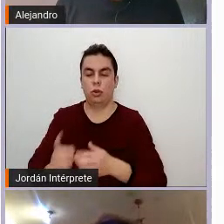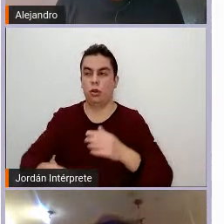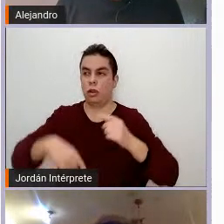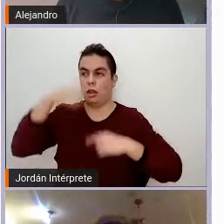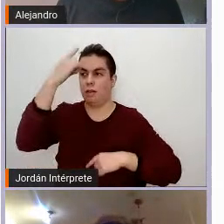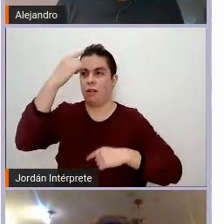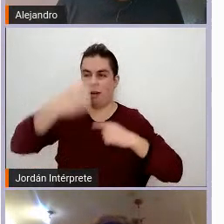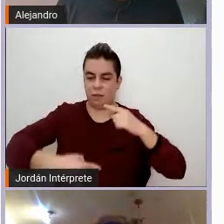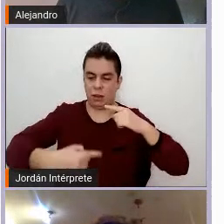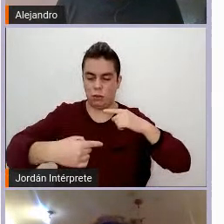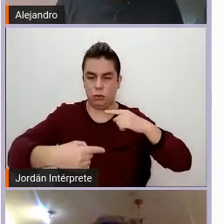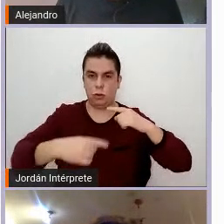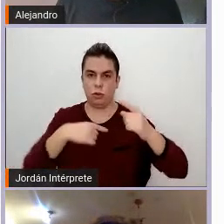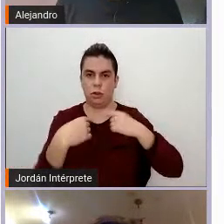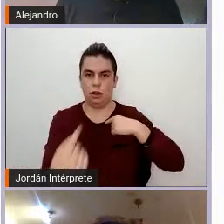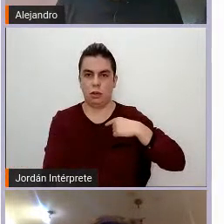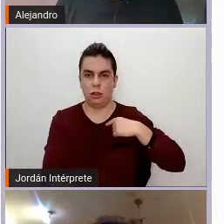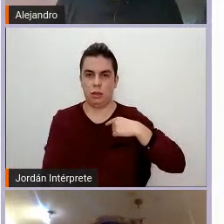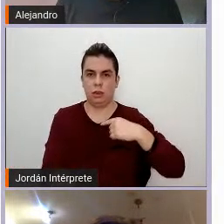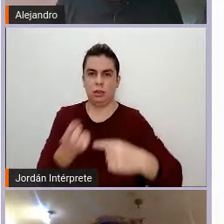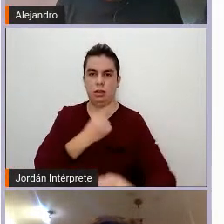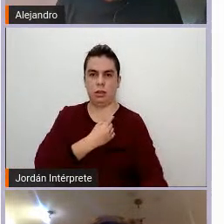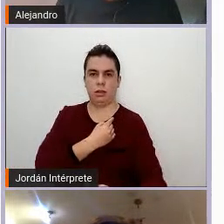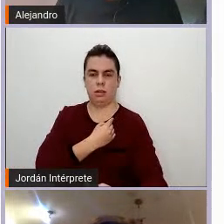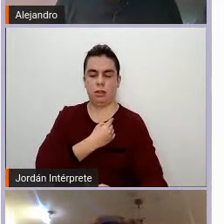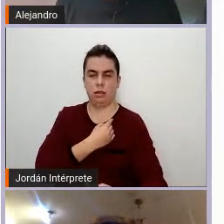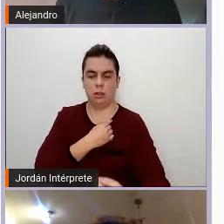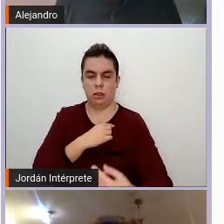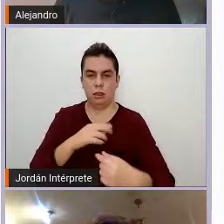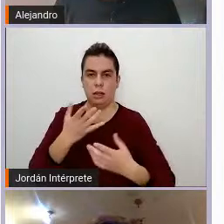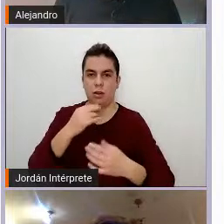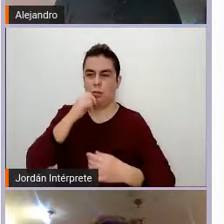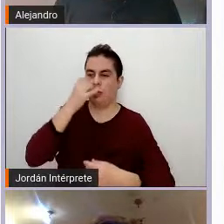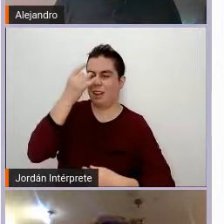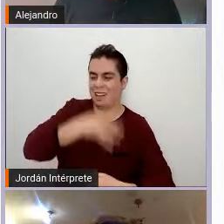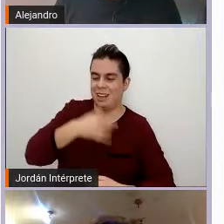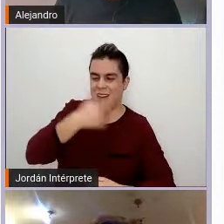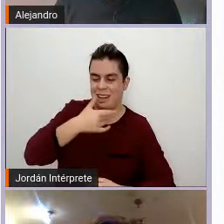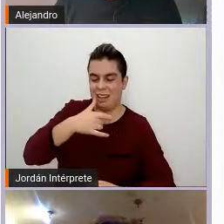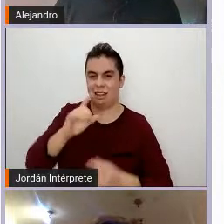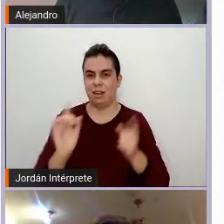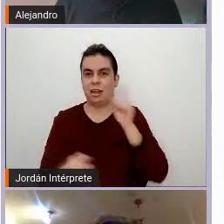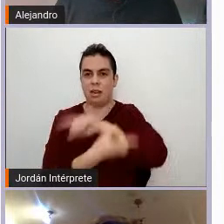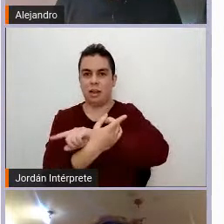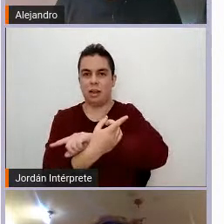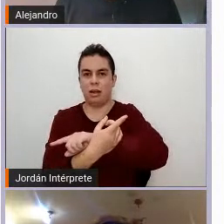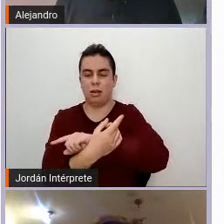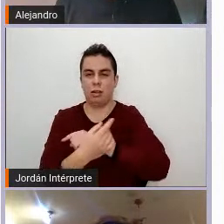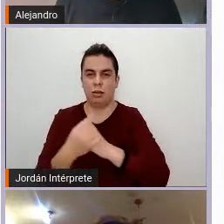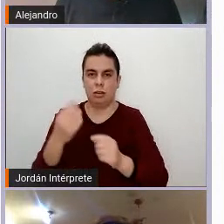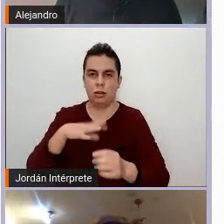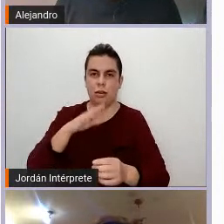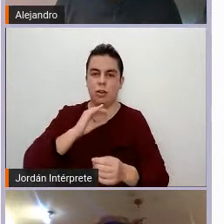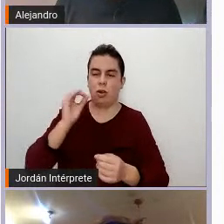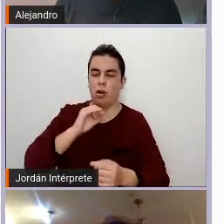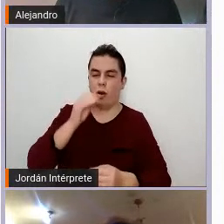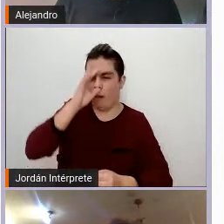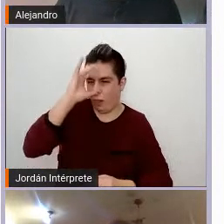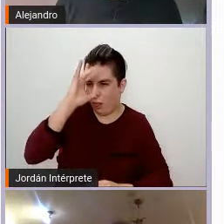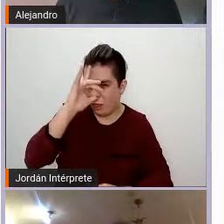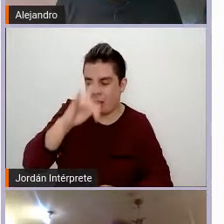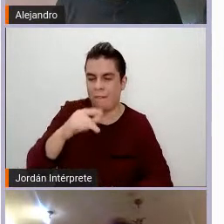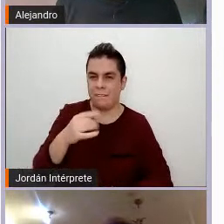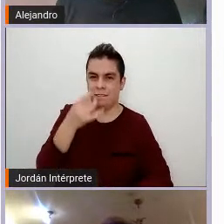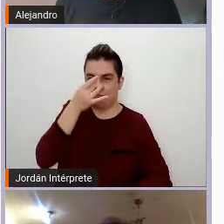abajo, de adelante hacia atrás, de numerosas parodias e inversiones, degradaciones, profanaciones, coronamientos